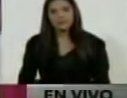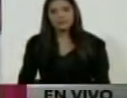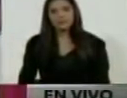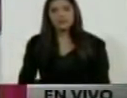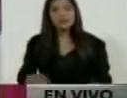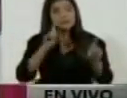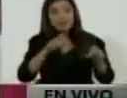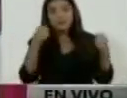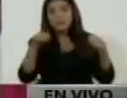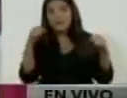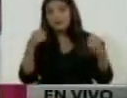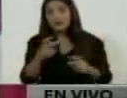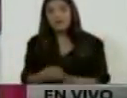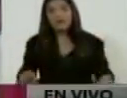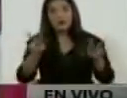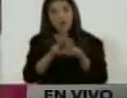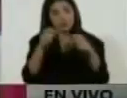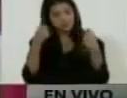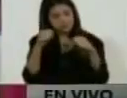Sembrar y practicar valores,